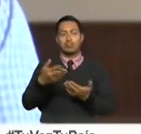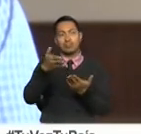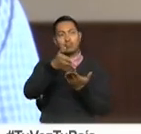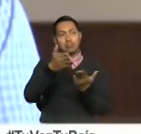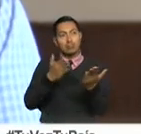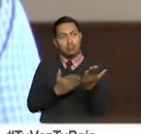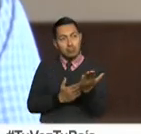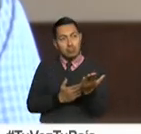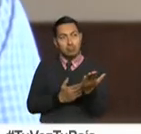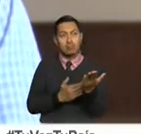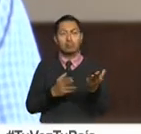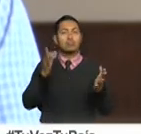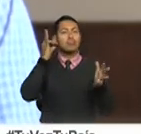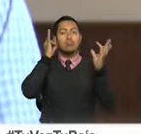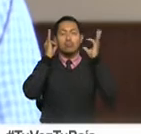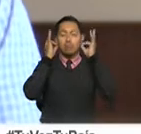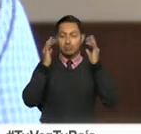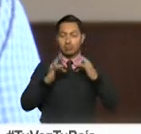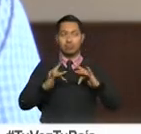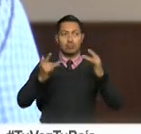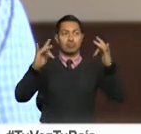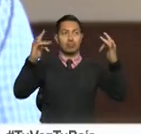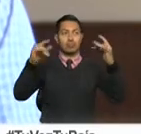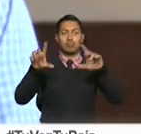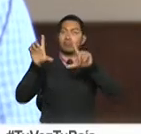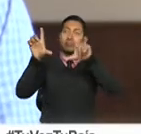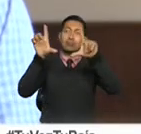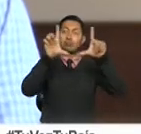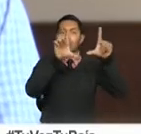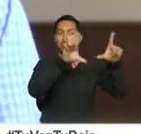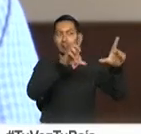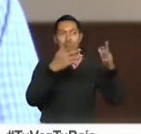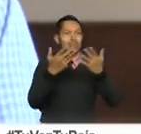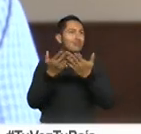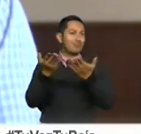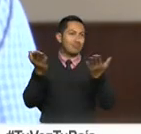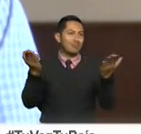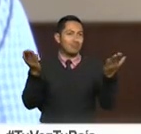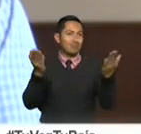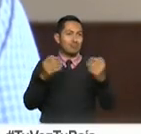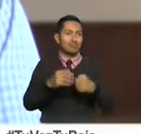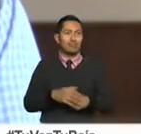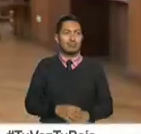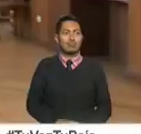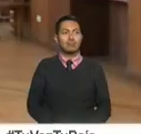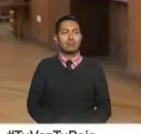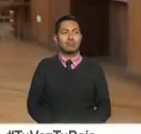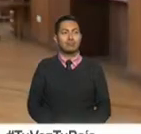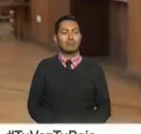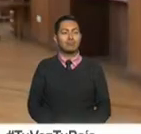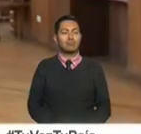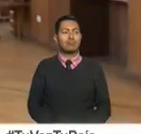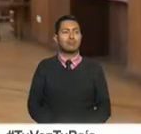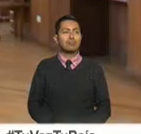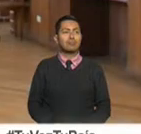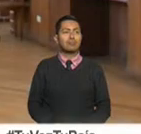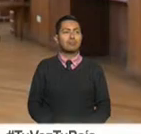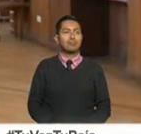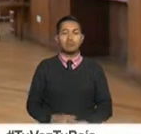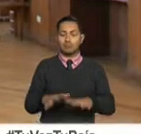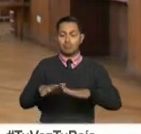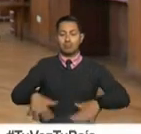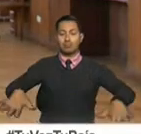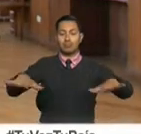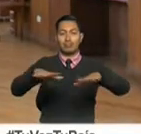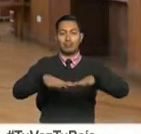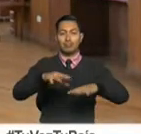sus joyas, ¿no? Y algunos cuadros, incluso un cuadro que lo mandó a hacer Bolívar para Manuela, ¿no? Otra área es la